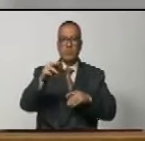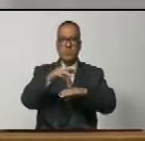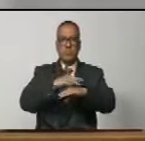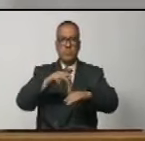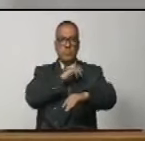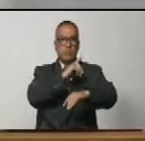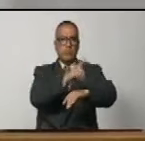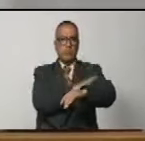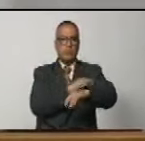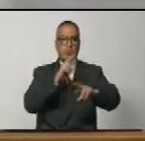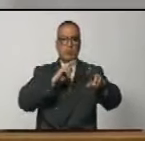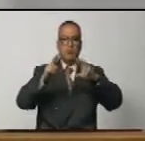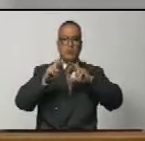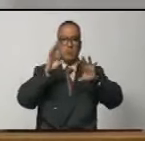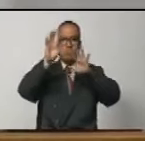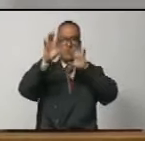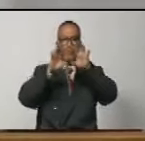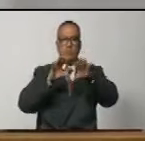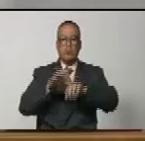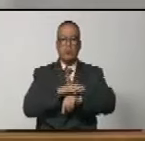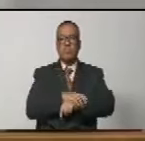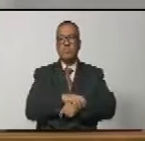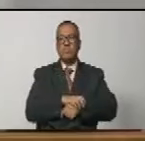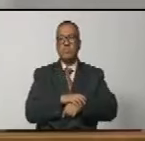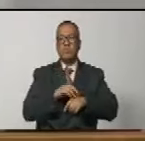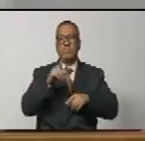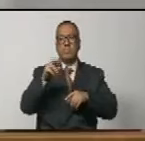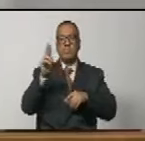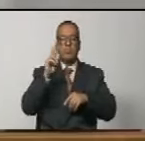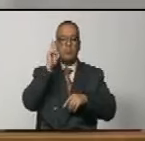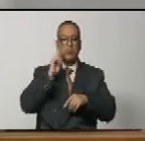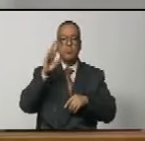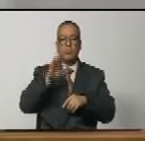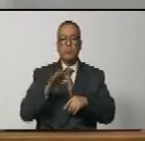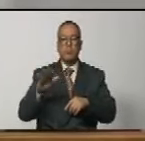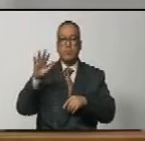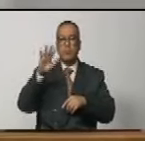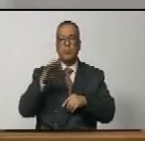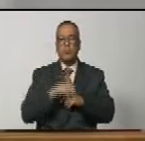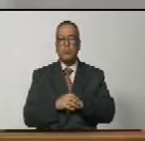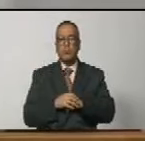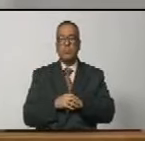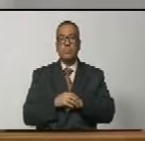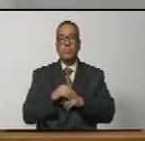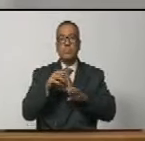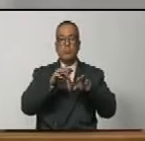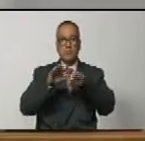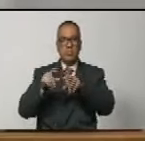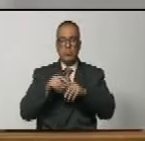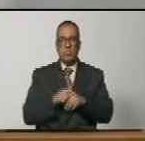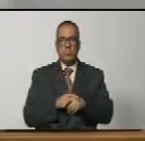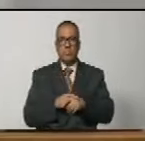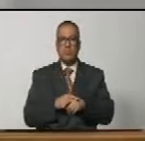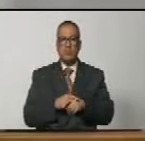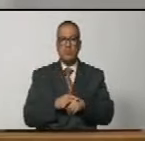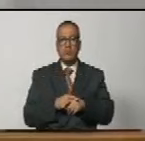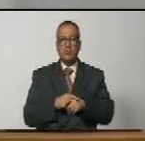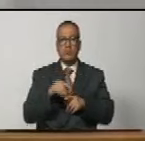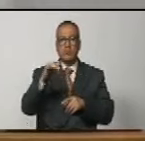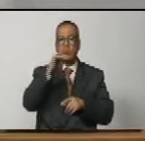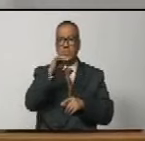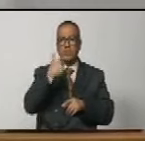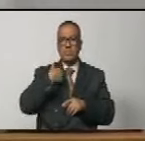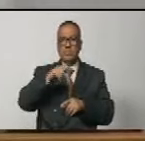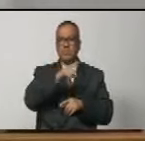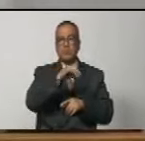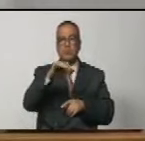Ministro del Poder Popular para Relaciones Exteriores de la República Bolivariana de Venezuela a través de la Secretaría. La información que tenía,